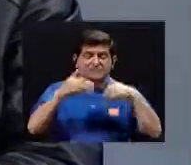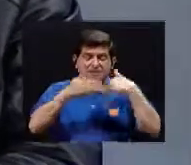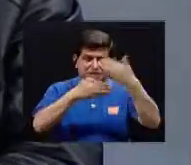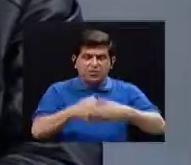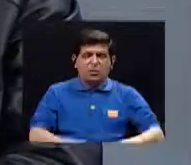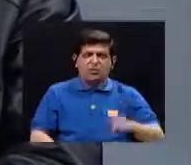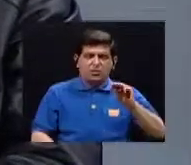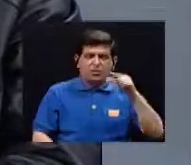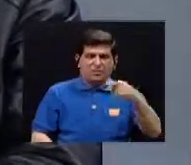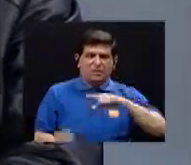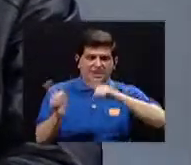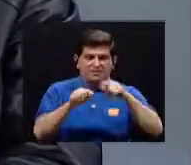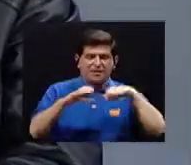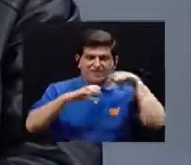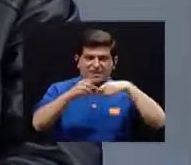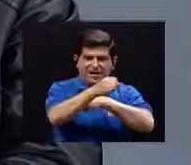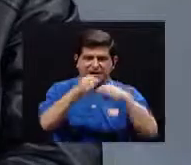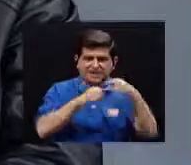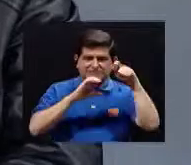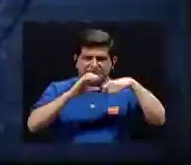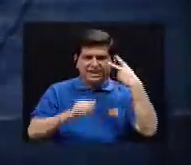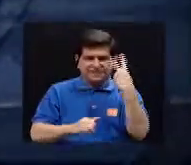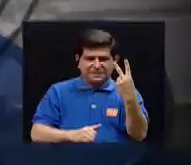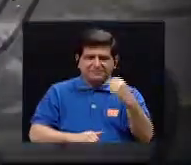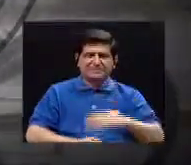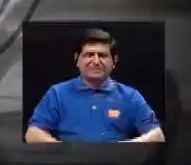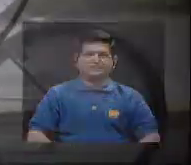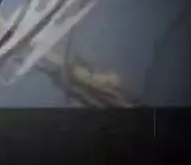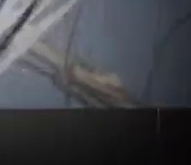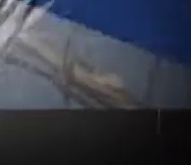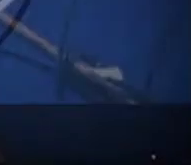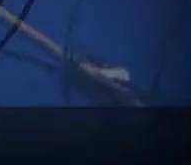gómez italia-90 vaya a las salas a verdad